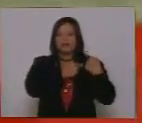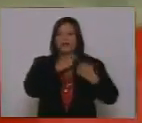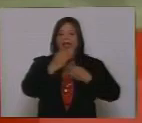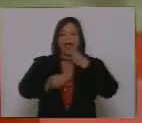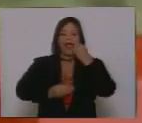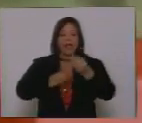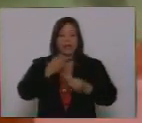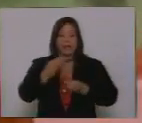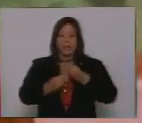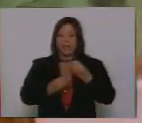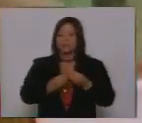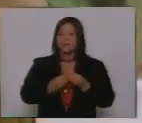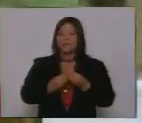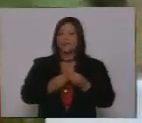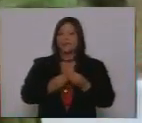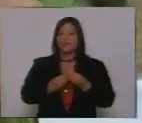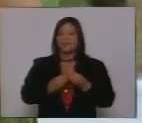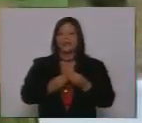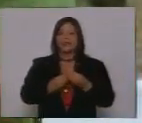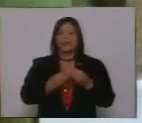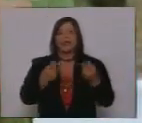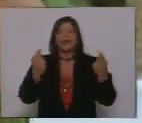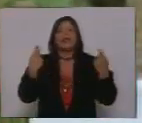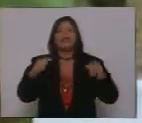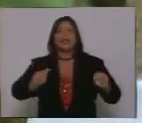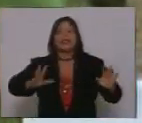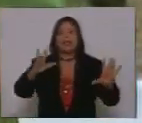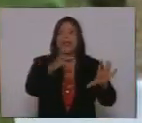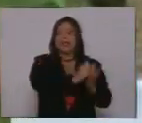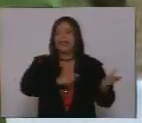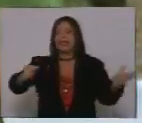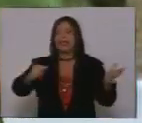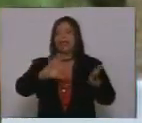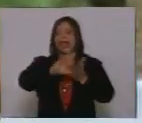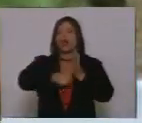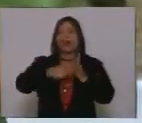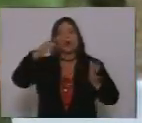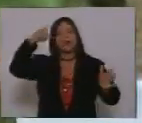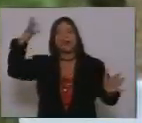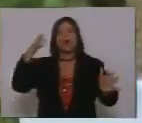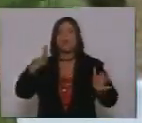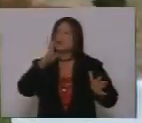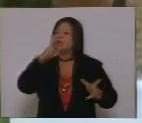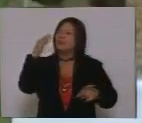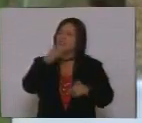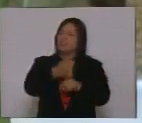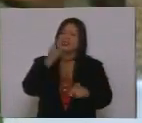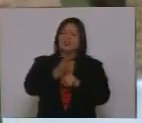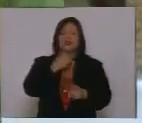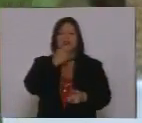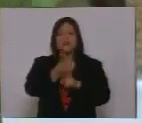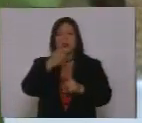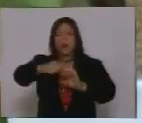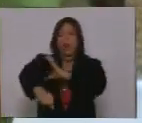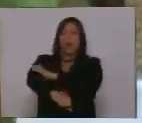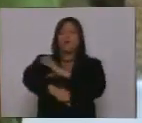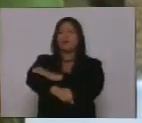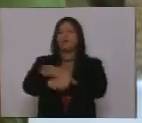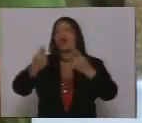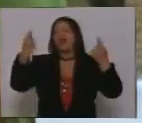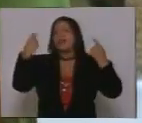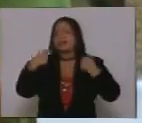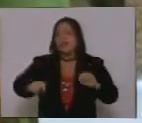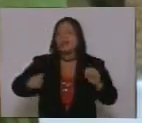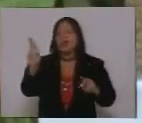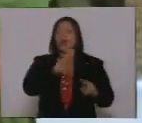hacer de los que pretenden arrebatarnos los sueños la pesadilla para los fascistas que han